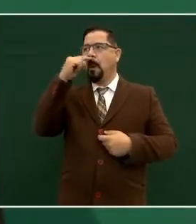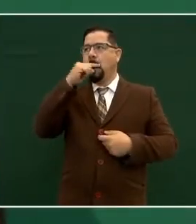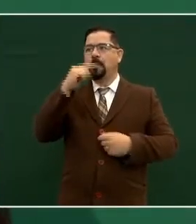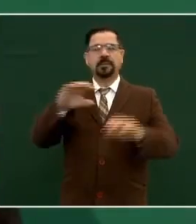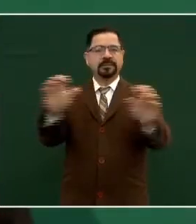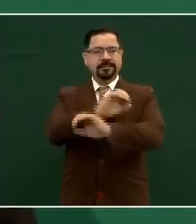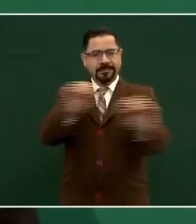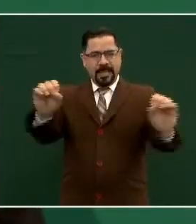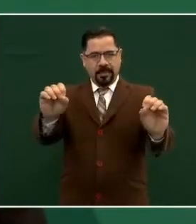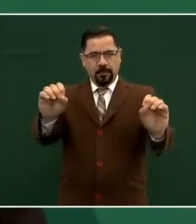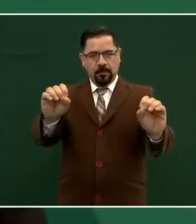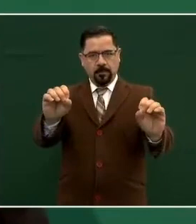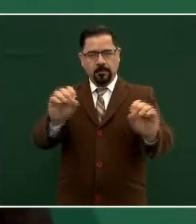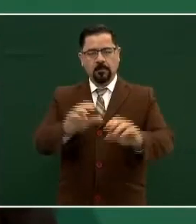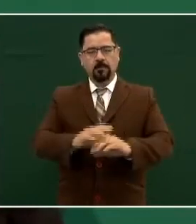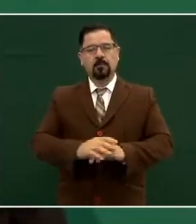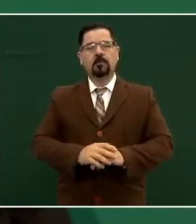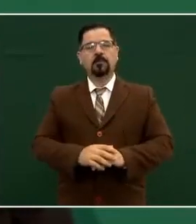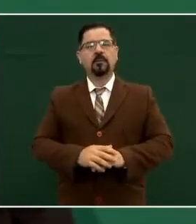Puede ser